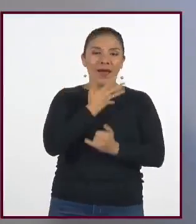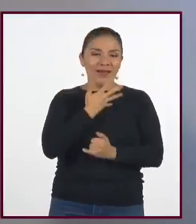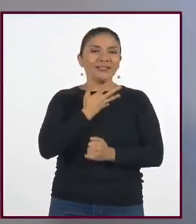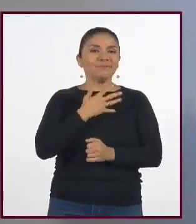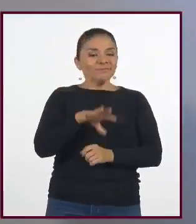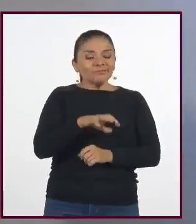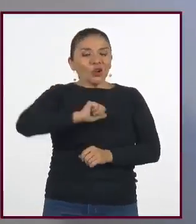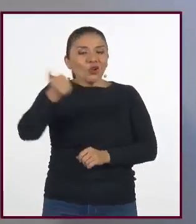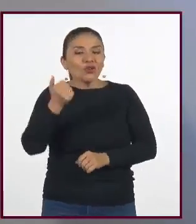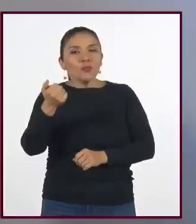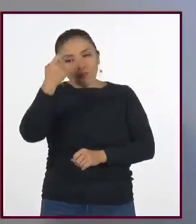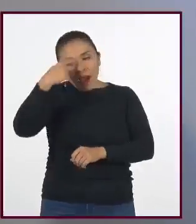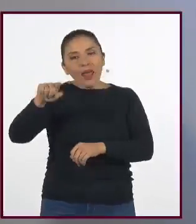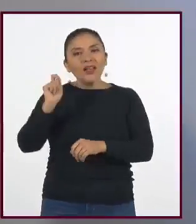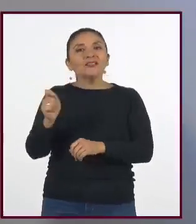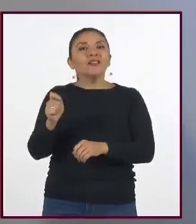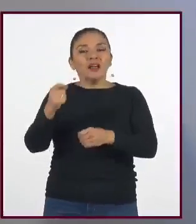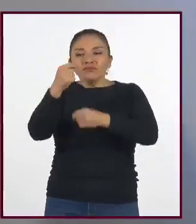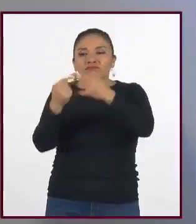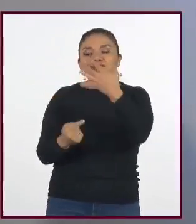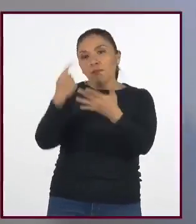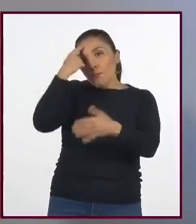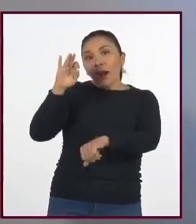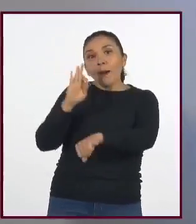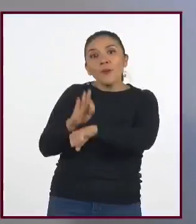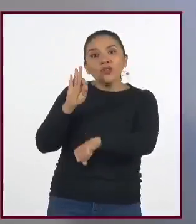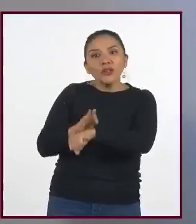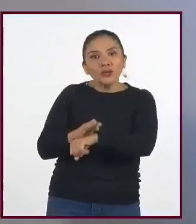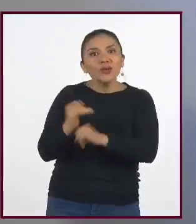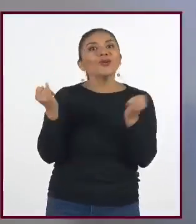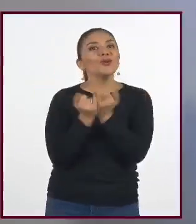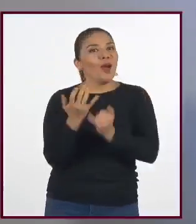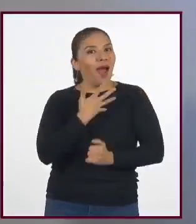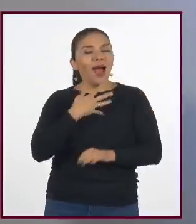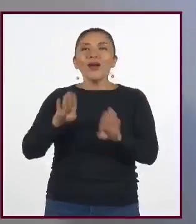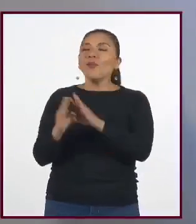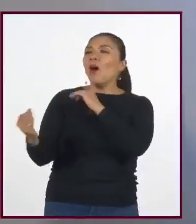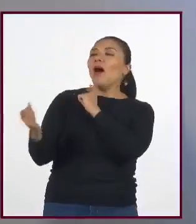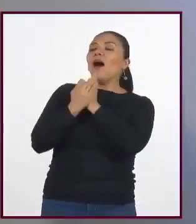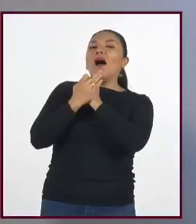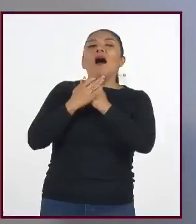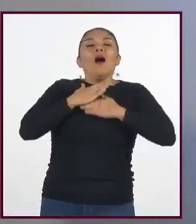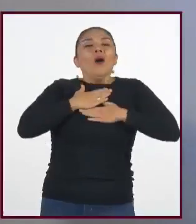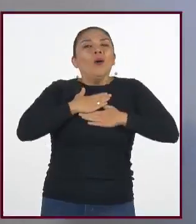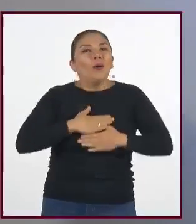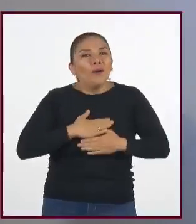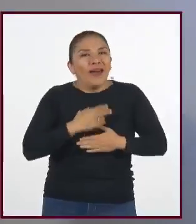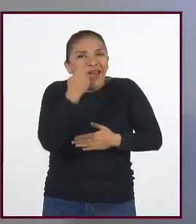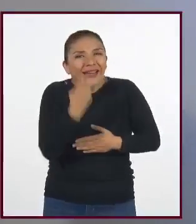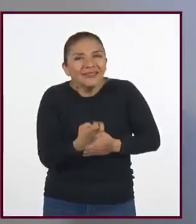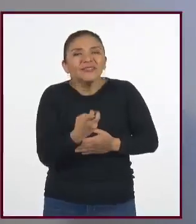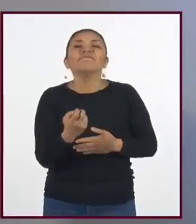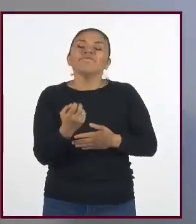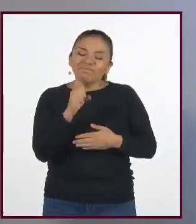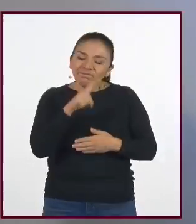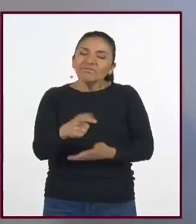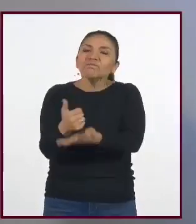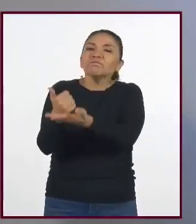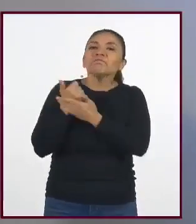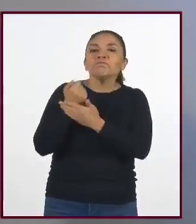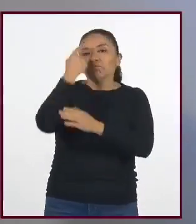factores que protegen, o sea, aquellos alumnos que también van a tener protección, cierta protección, y que también nos van a ayudar